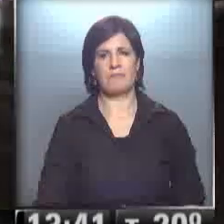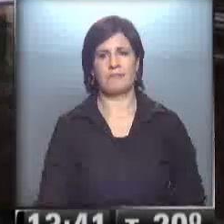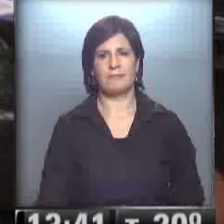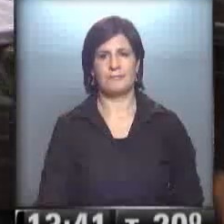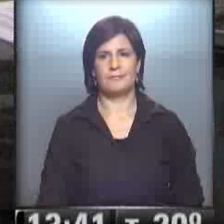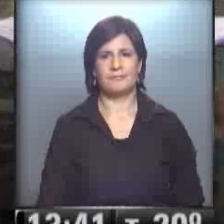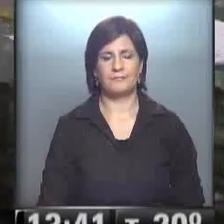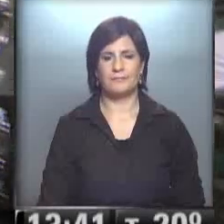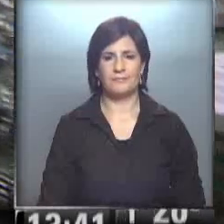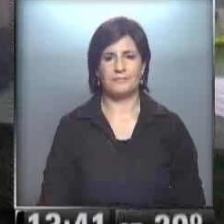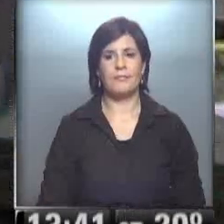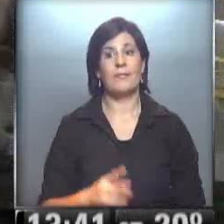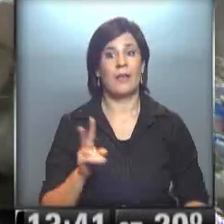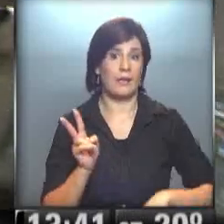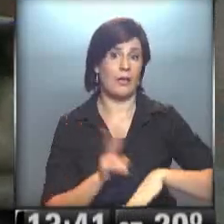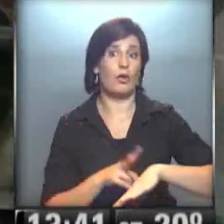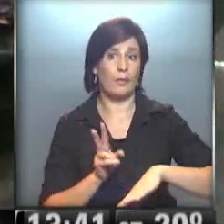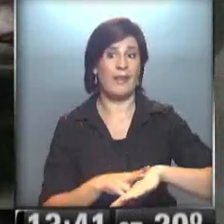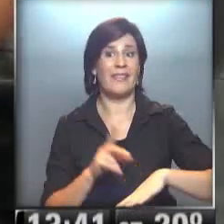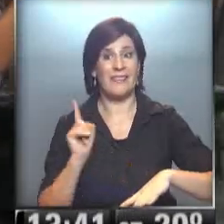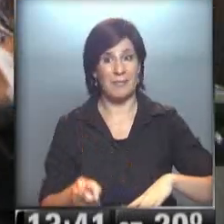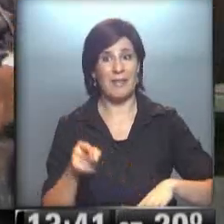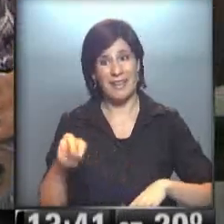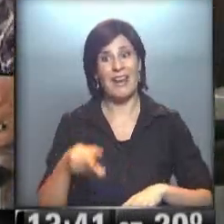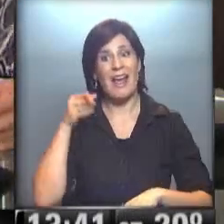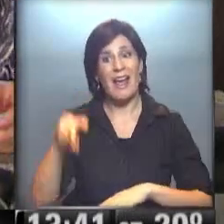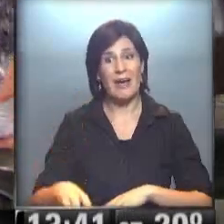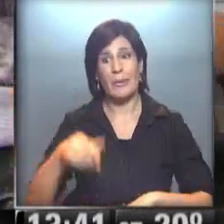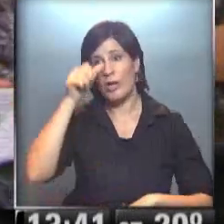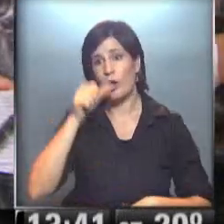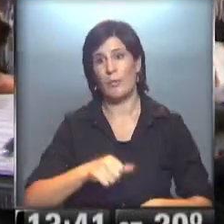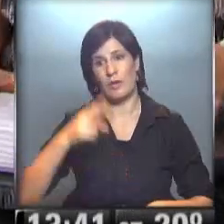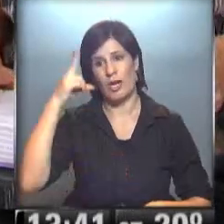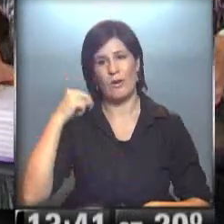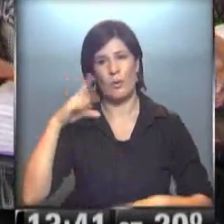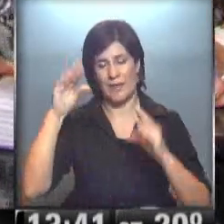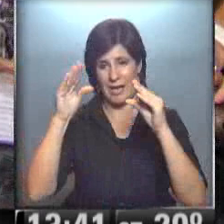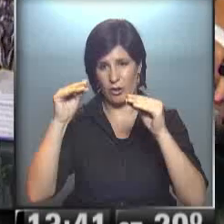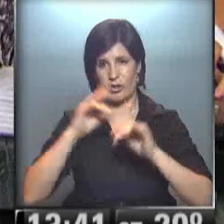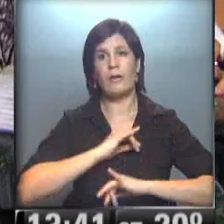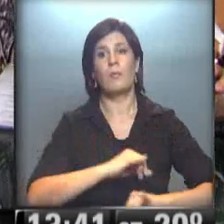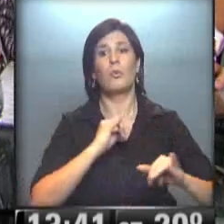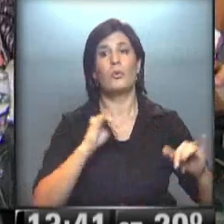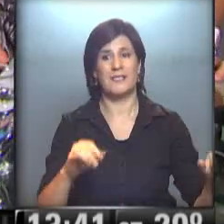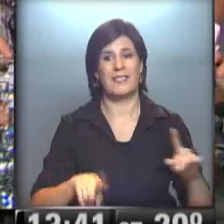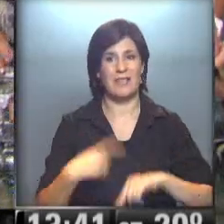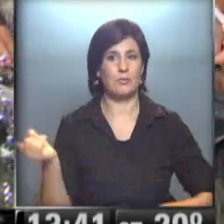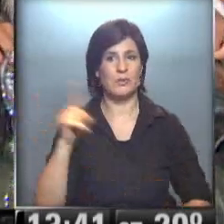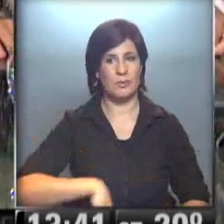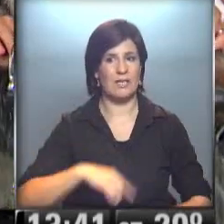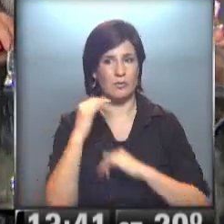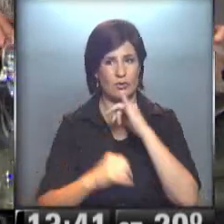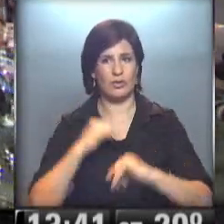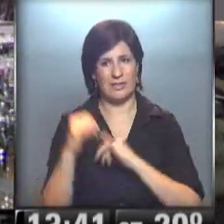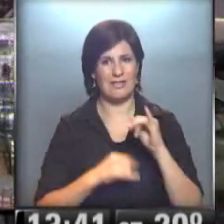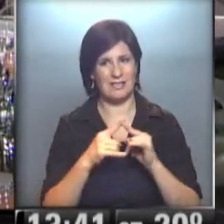odiarlo una recomendación aparte la de Gabi ir a ver esta obora viejo solo y vamos a hacer una nueva pausa a la vuelta seguimos con más noticias aquí